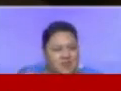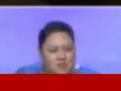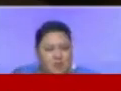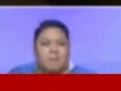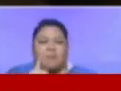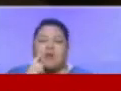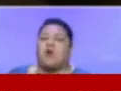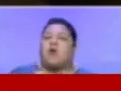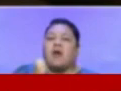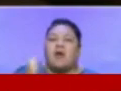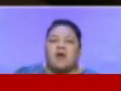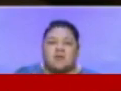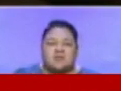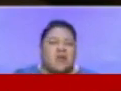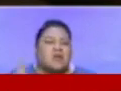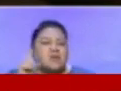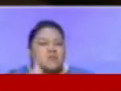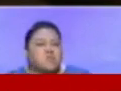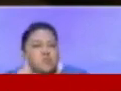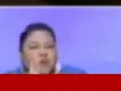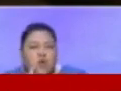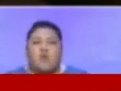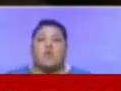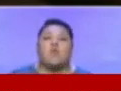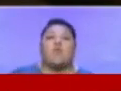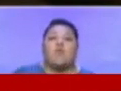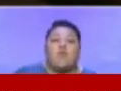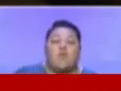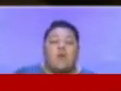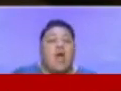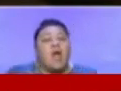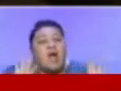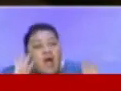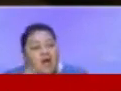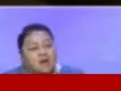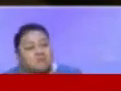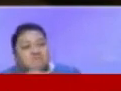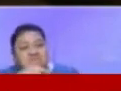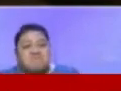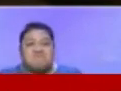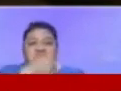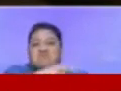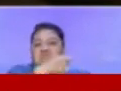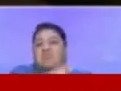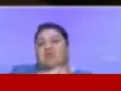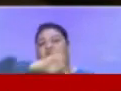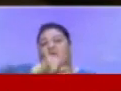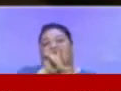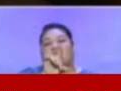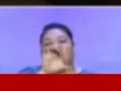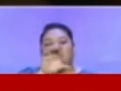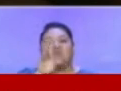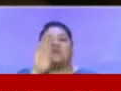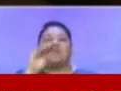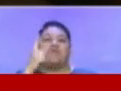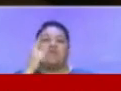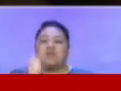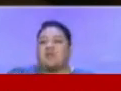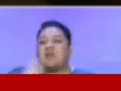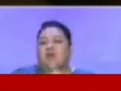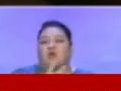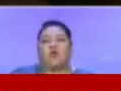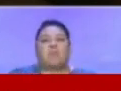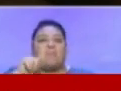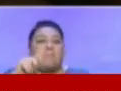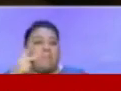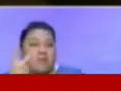digamos que tomando la licencia el gobernador Samuel García. Bueno, seguramente lo que va a pasar pasar es que este domingo se va a quedar como